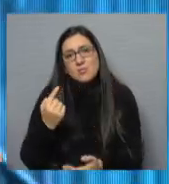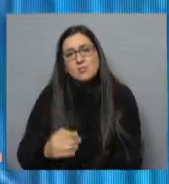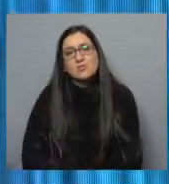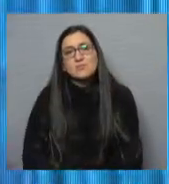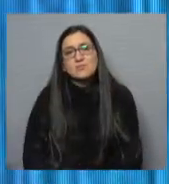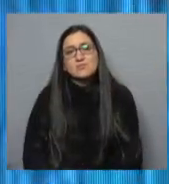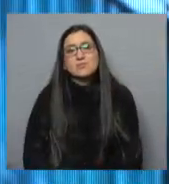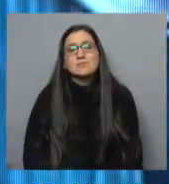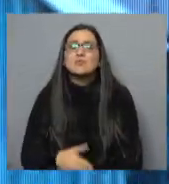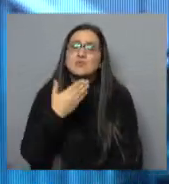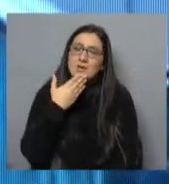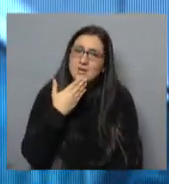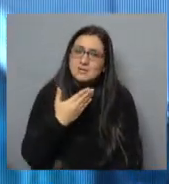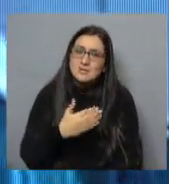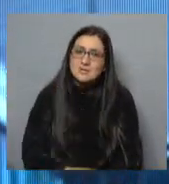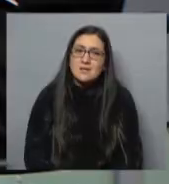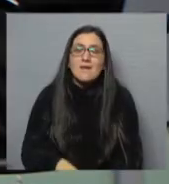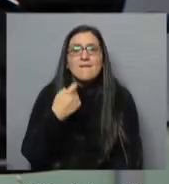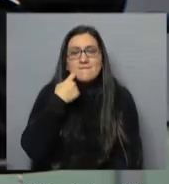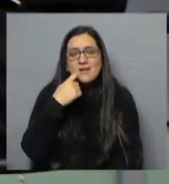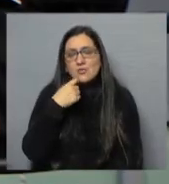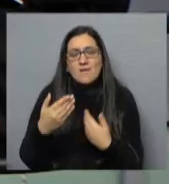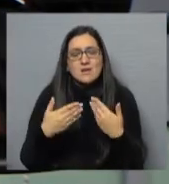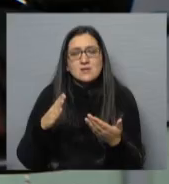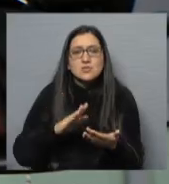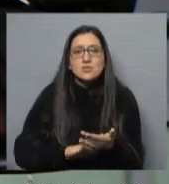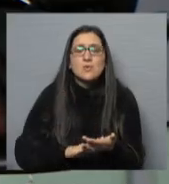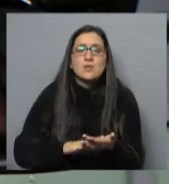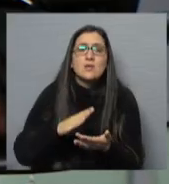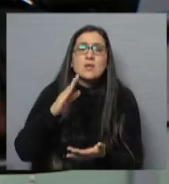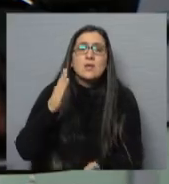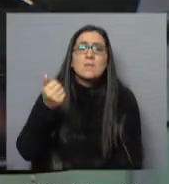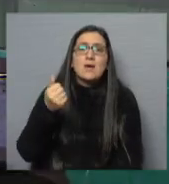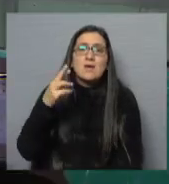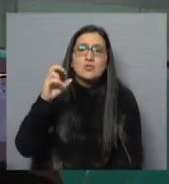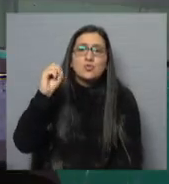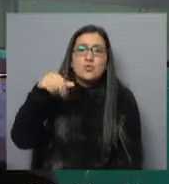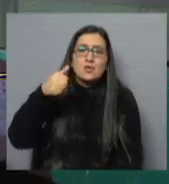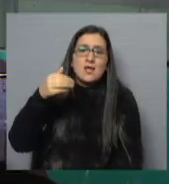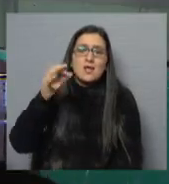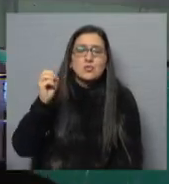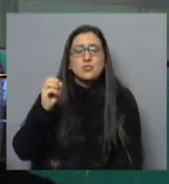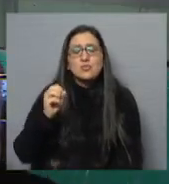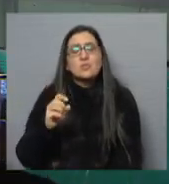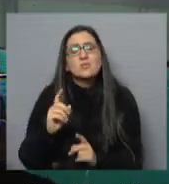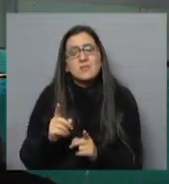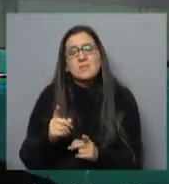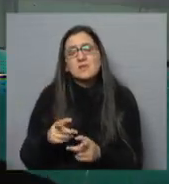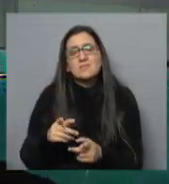gracias a ustedes. Muchas gracias a ustedes. Nos quedó patronato, desmanicomialización, nos quedó un montón de temas, pero así que hacemos una segunda parte